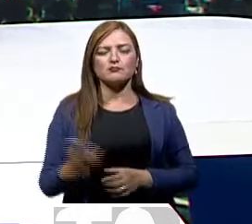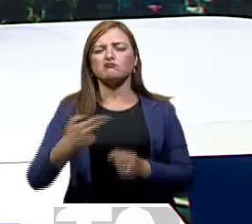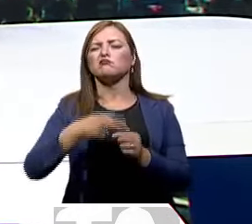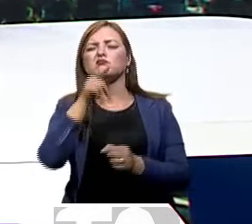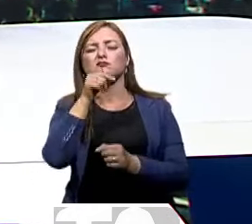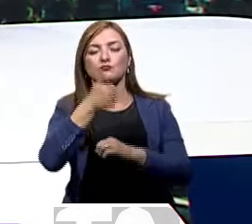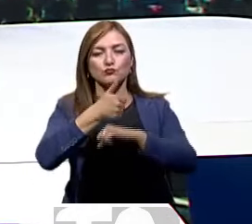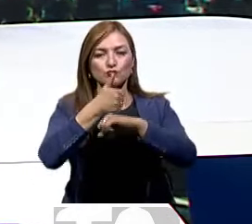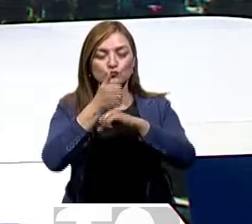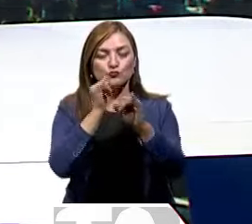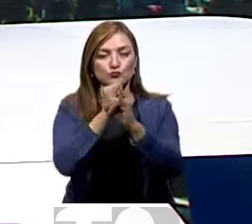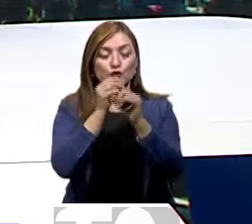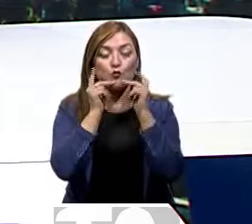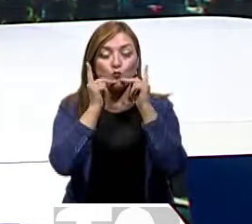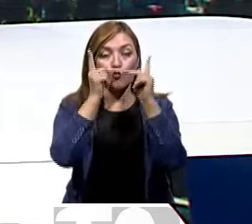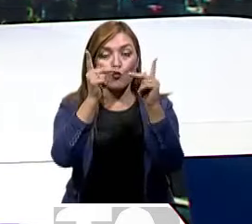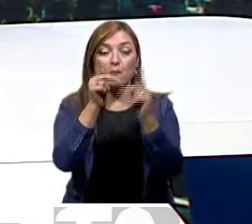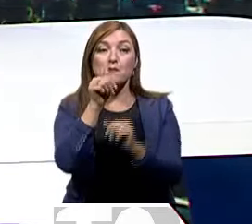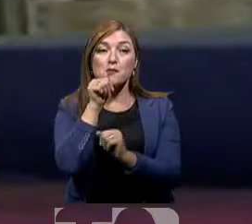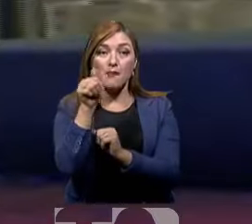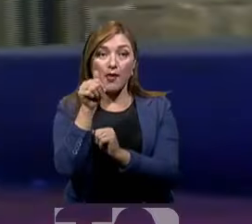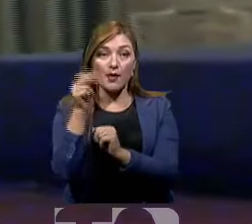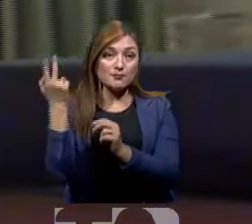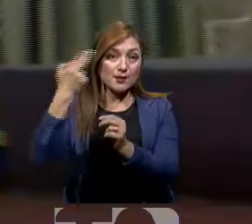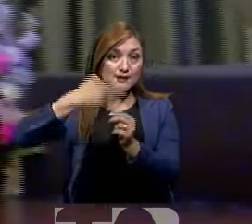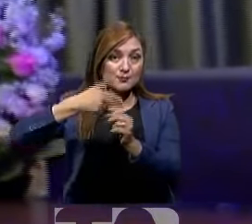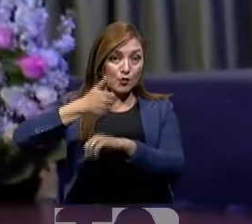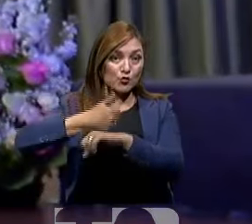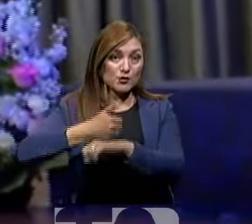de instituciones públicas y privadas.